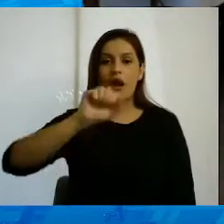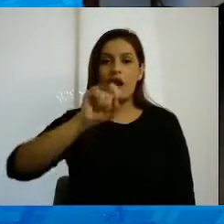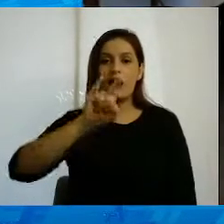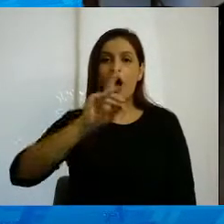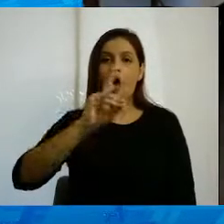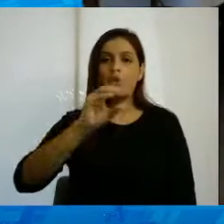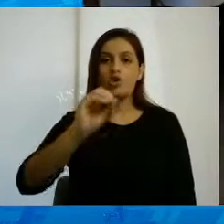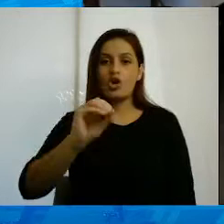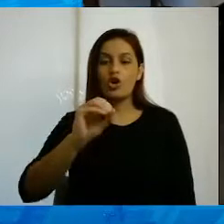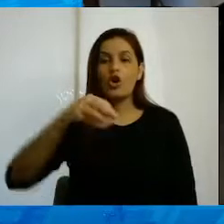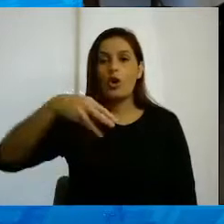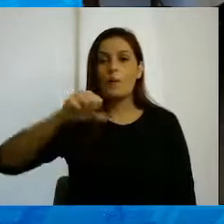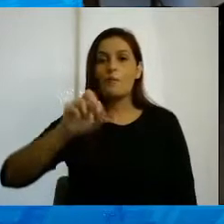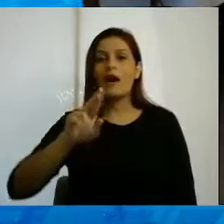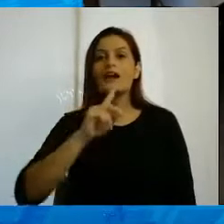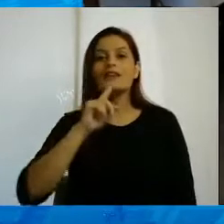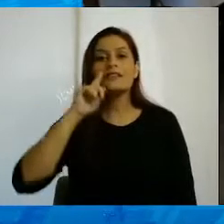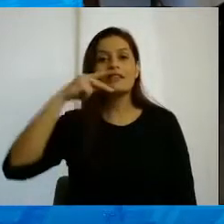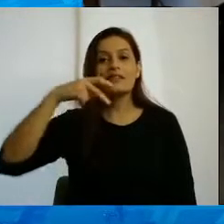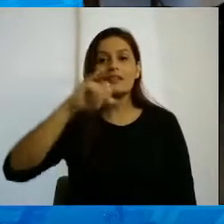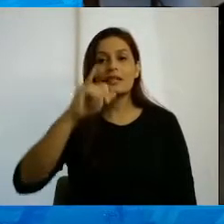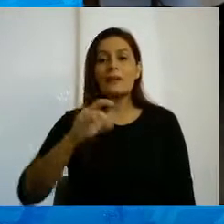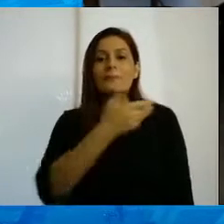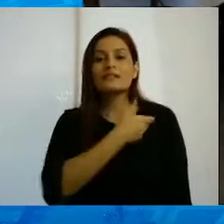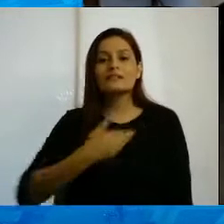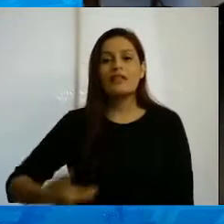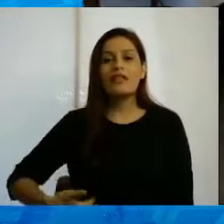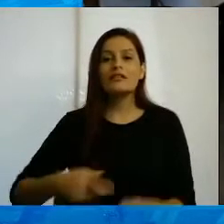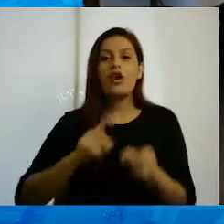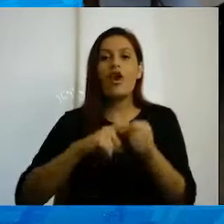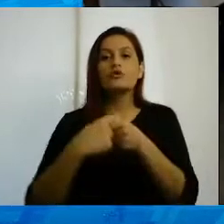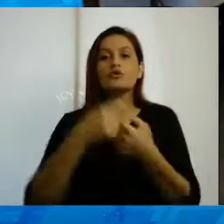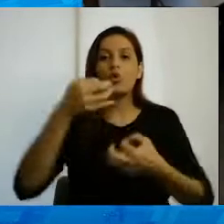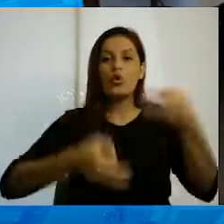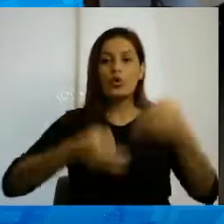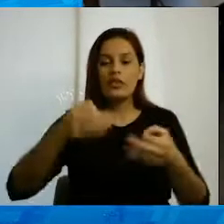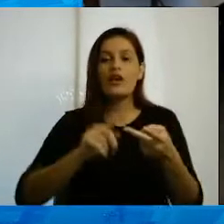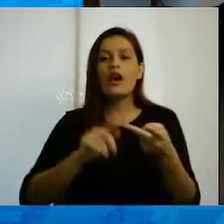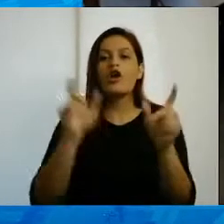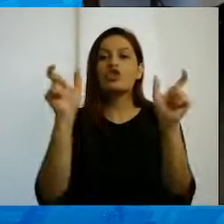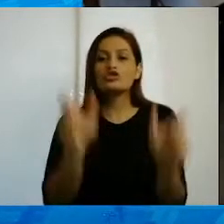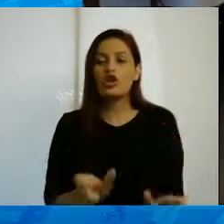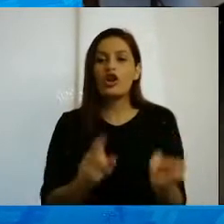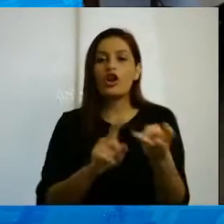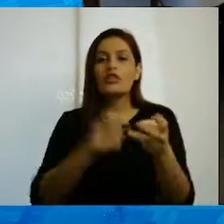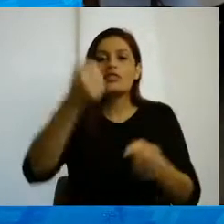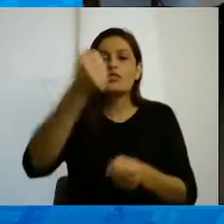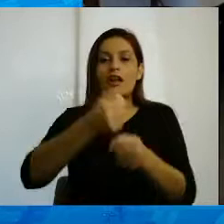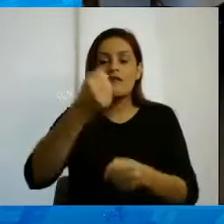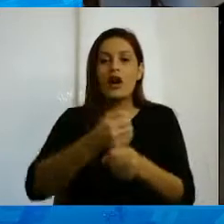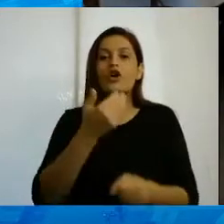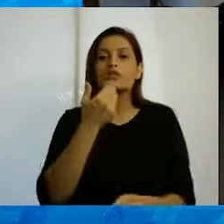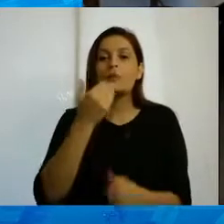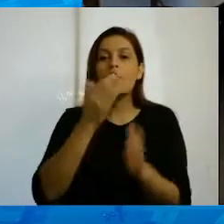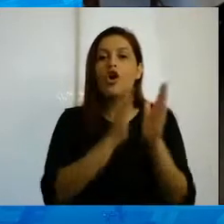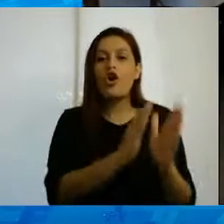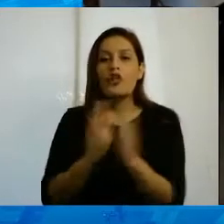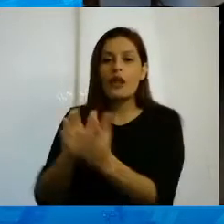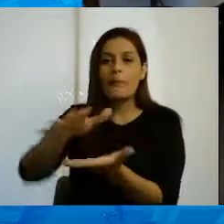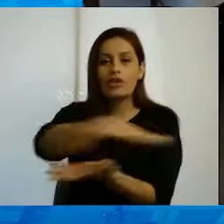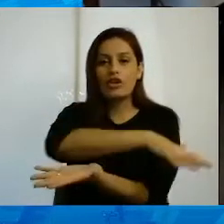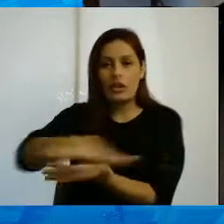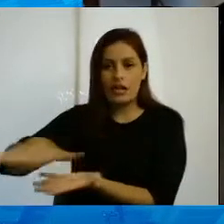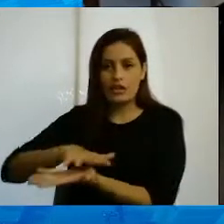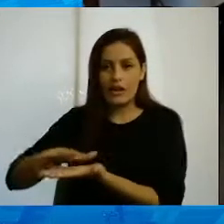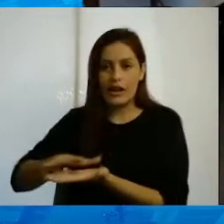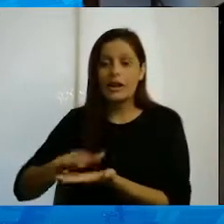de la Comisión Jurídica y de Control del Consejo Municipal, de la Comisión de Trabajo y de la Comisión de Ordenamiento Territorial.